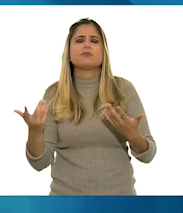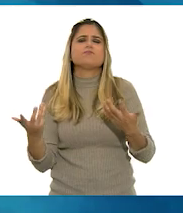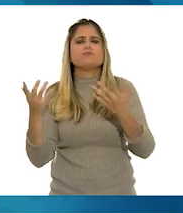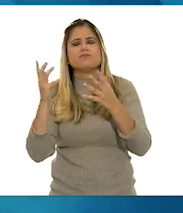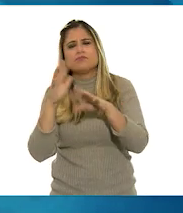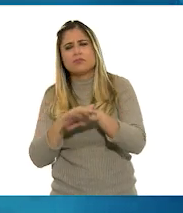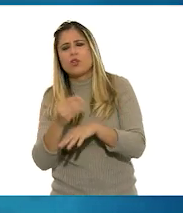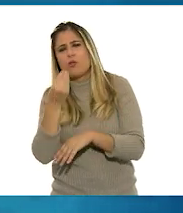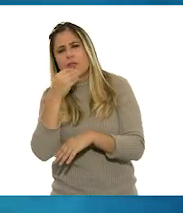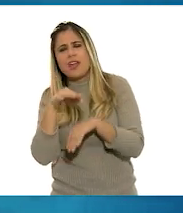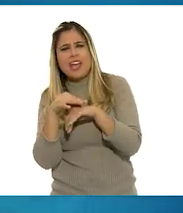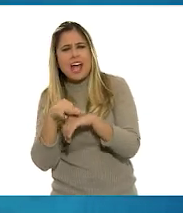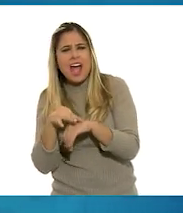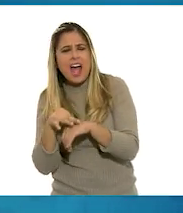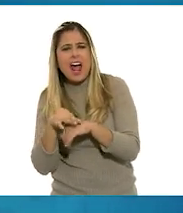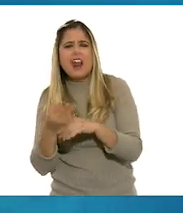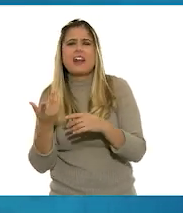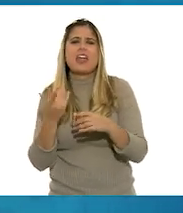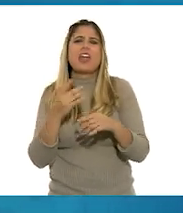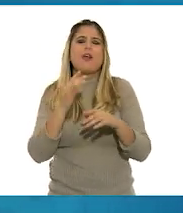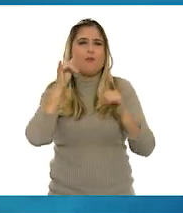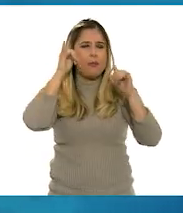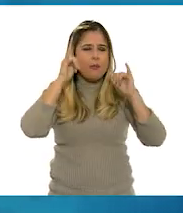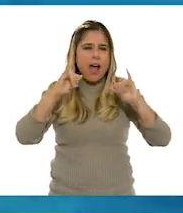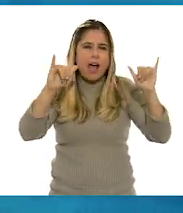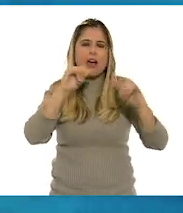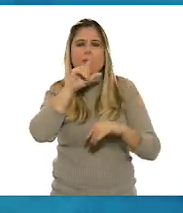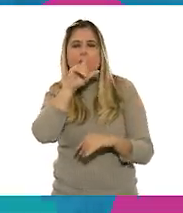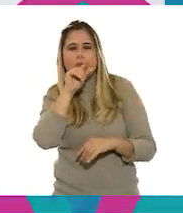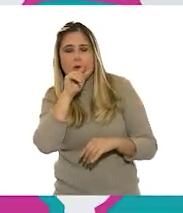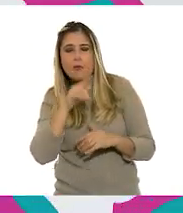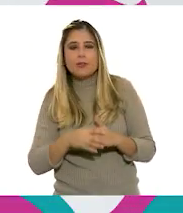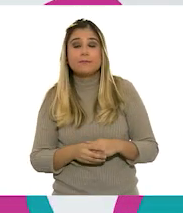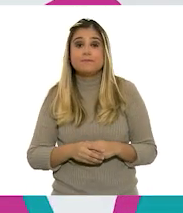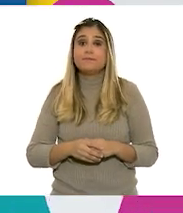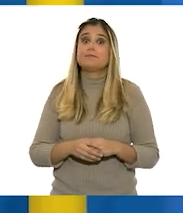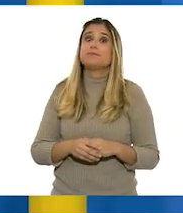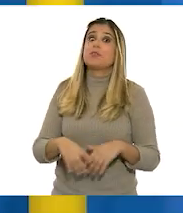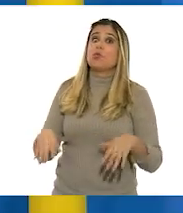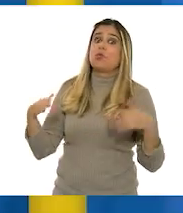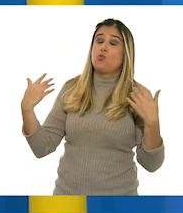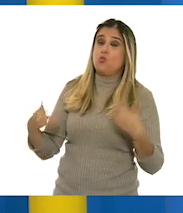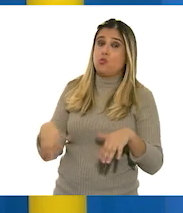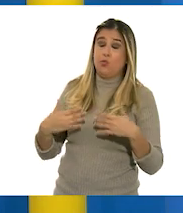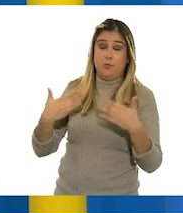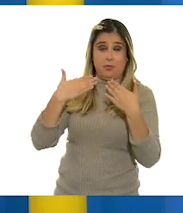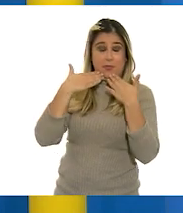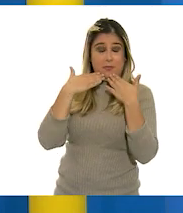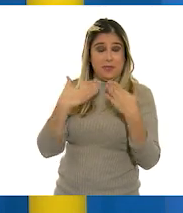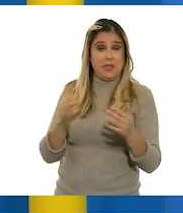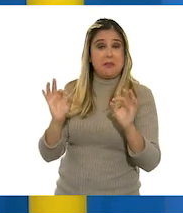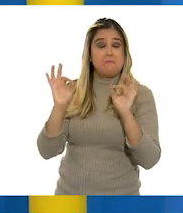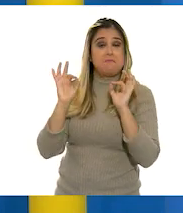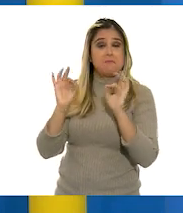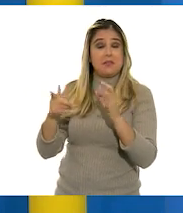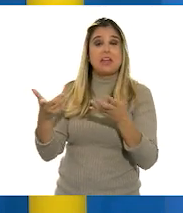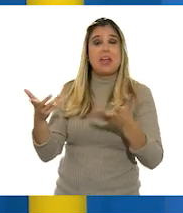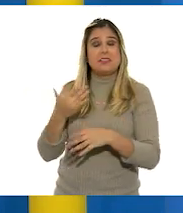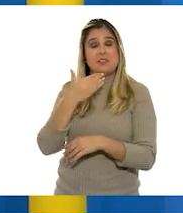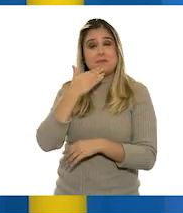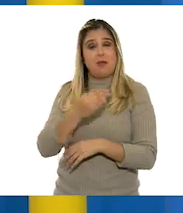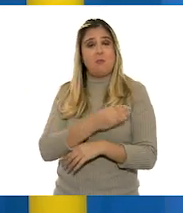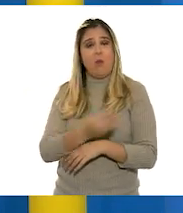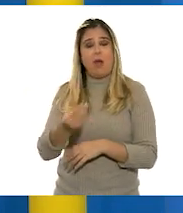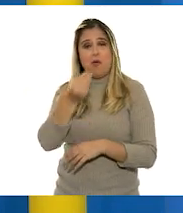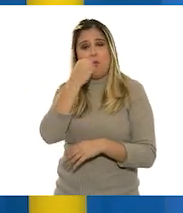tipos de carne, de res o de pollo. Vaya, me tienes impresionado. Qué bien aplicas el plato de